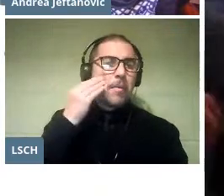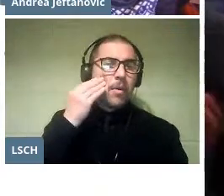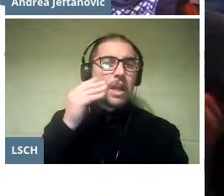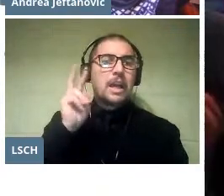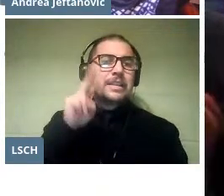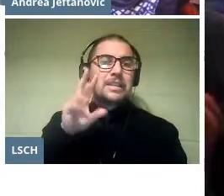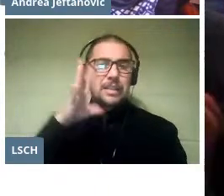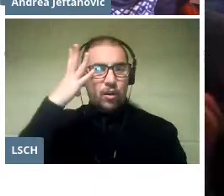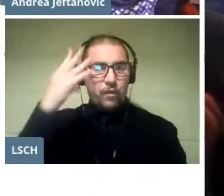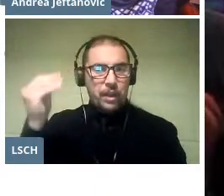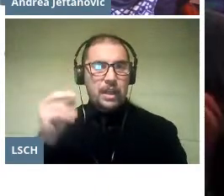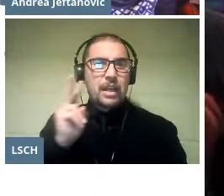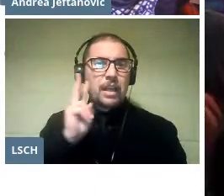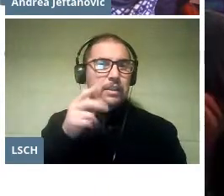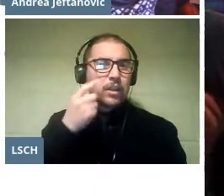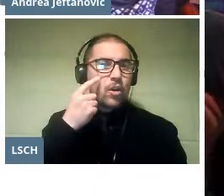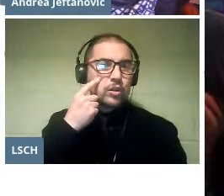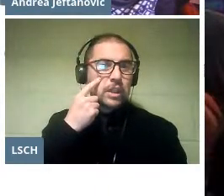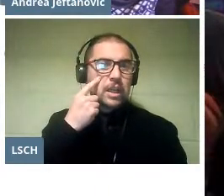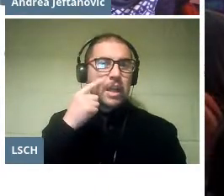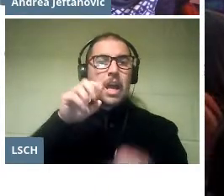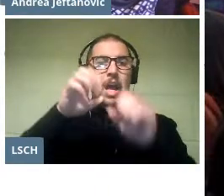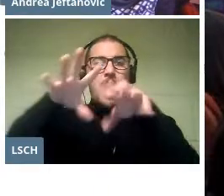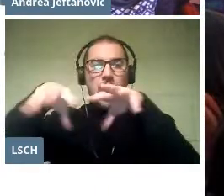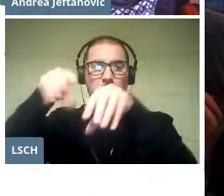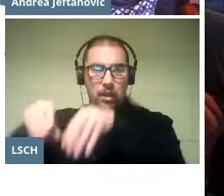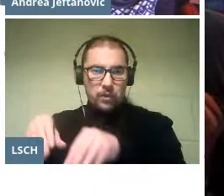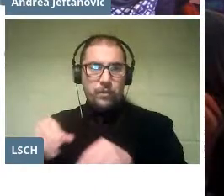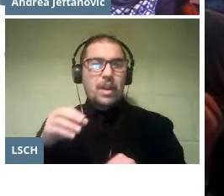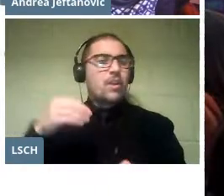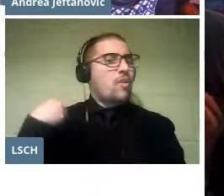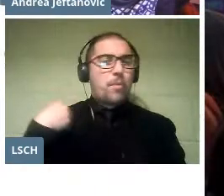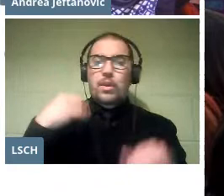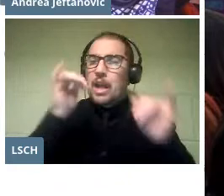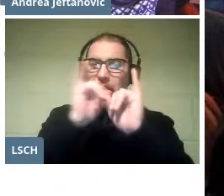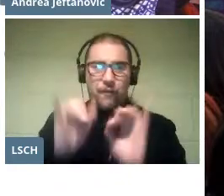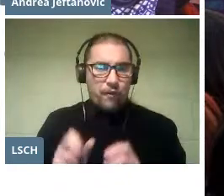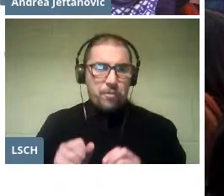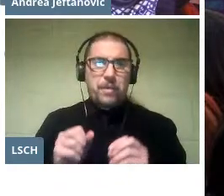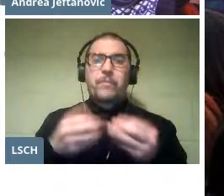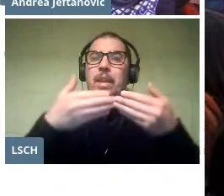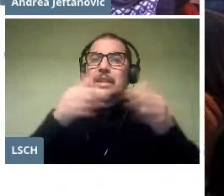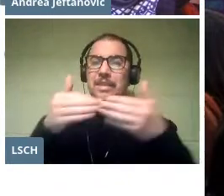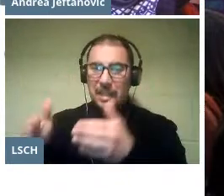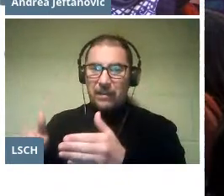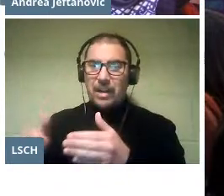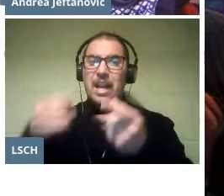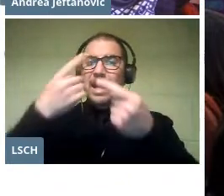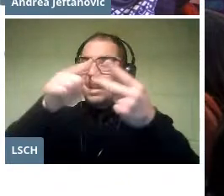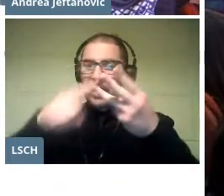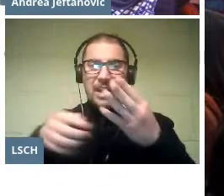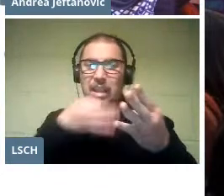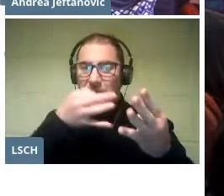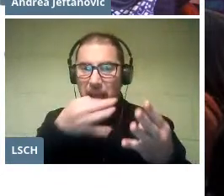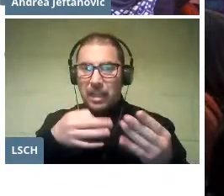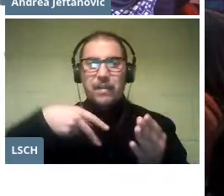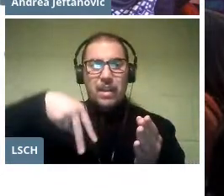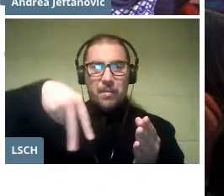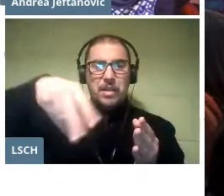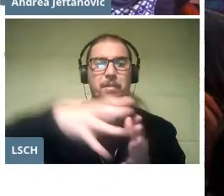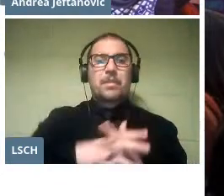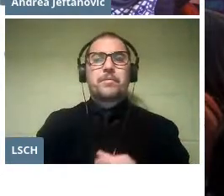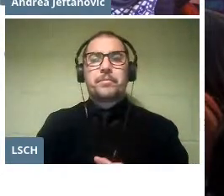olvidar y conocer esas ruinas. Cualquiera sea el formato, se abre una variada gama de narrativas de